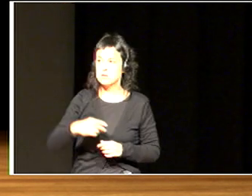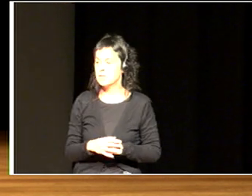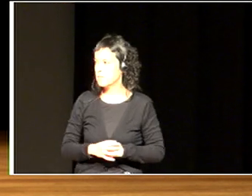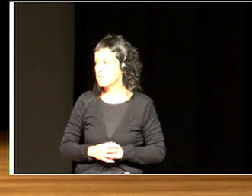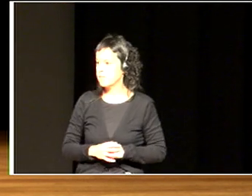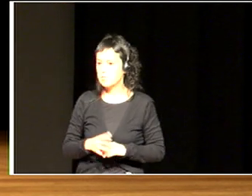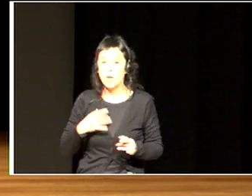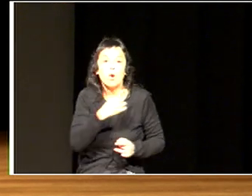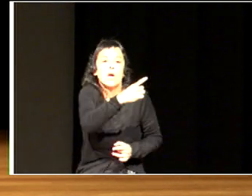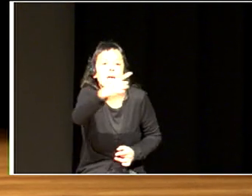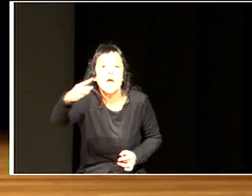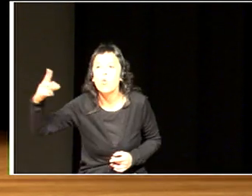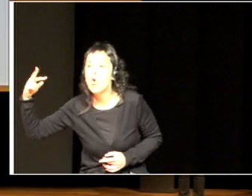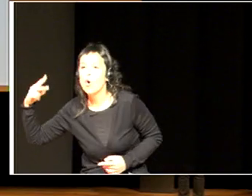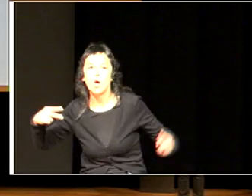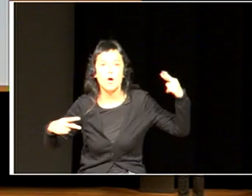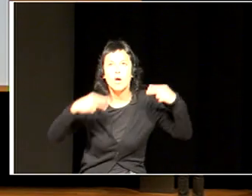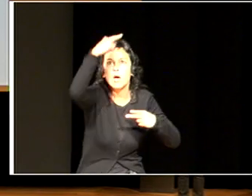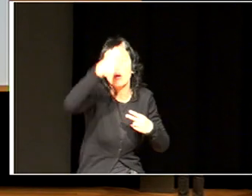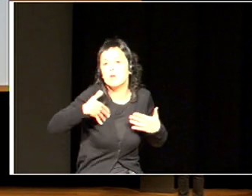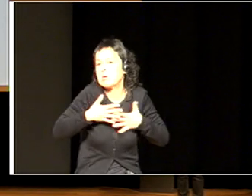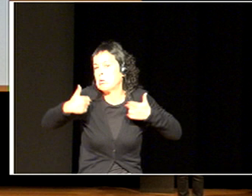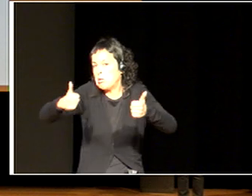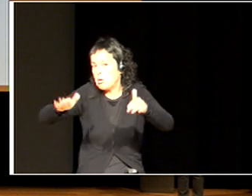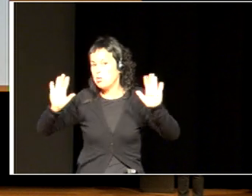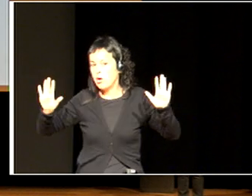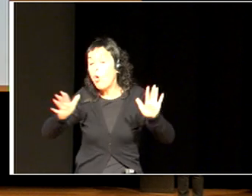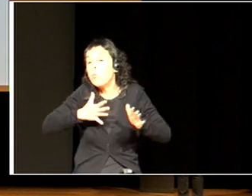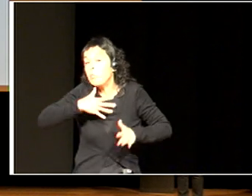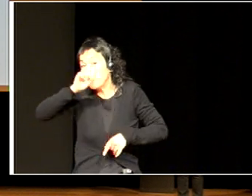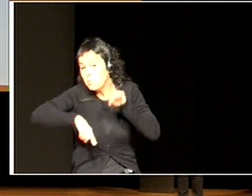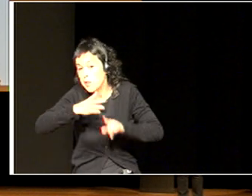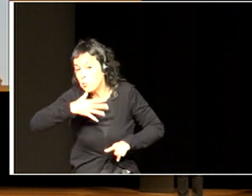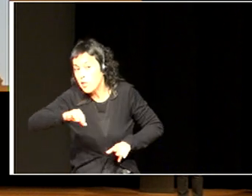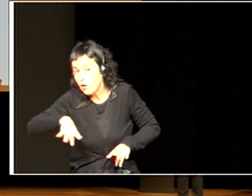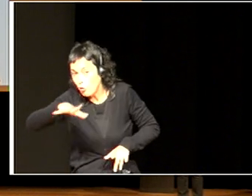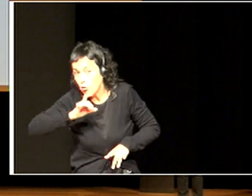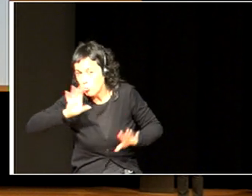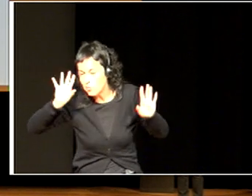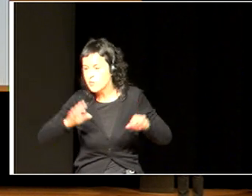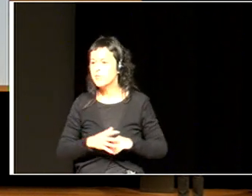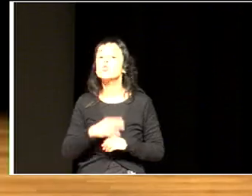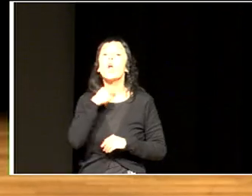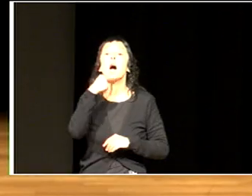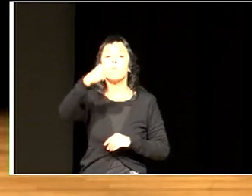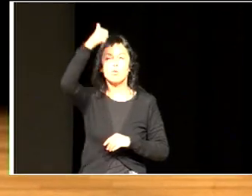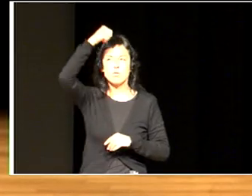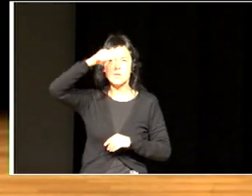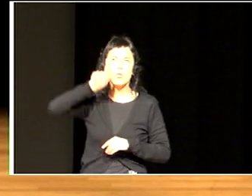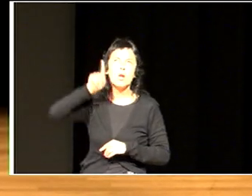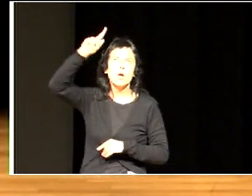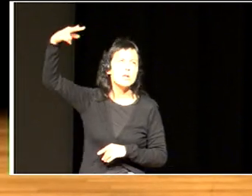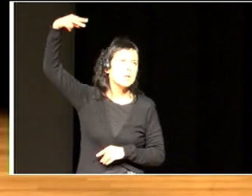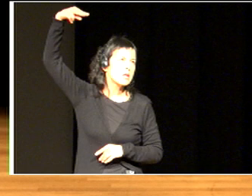cada cual que lo oiga de donde quiera vale o de donde pueda una voz masculina arriba del todo